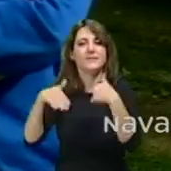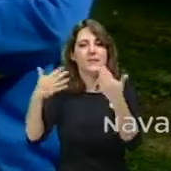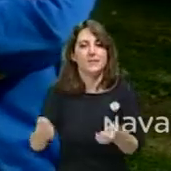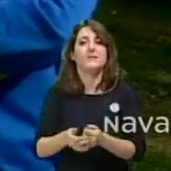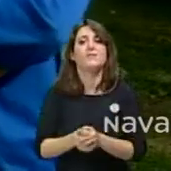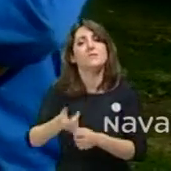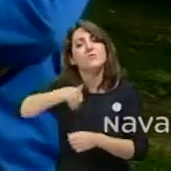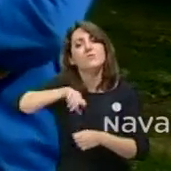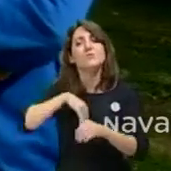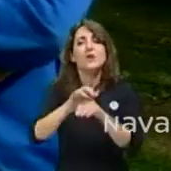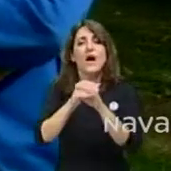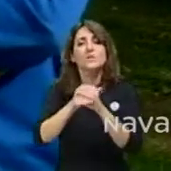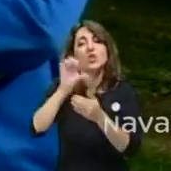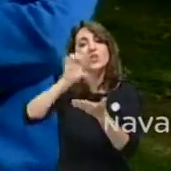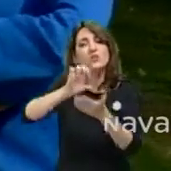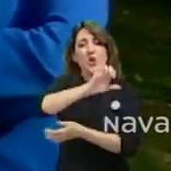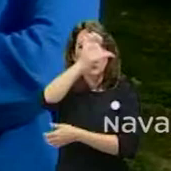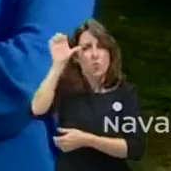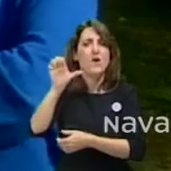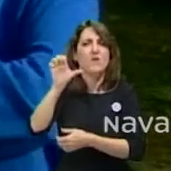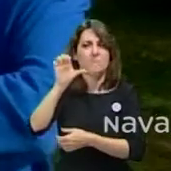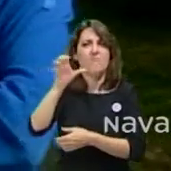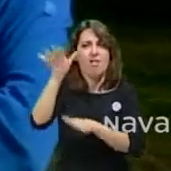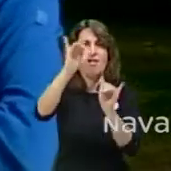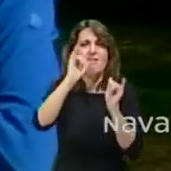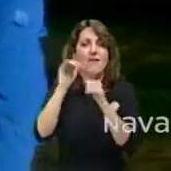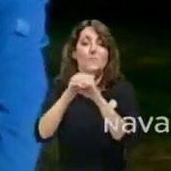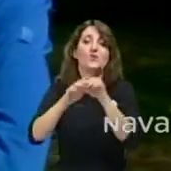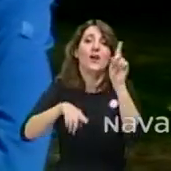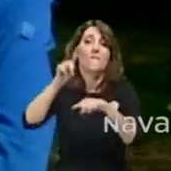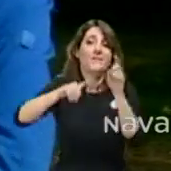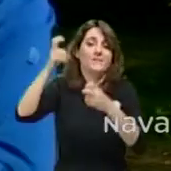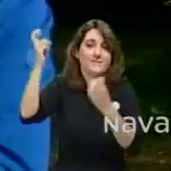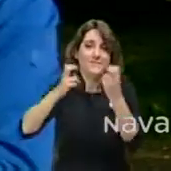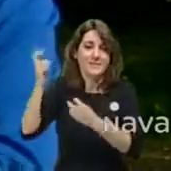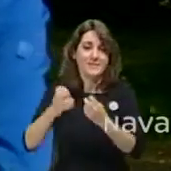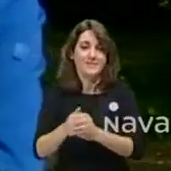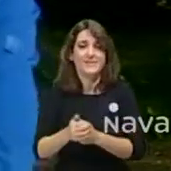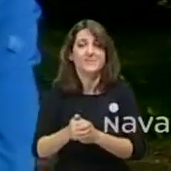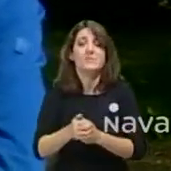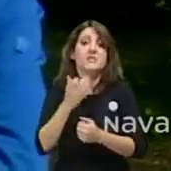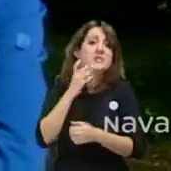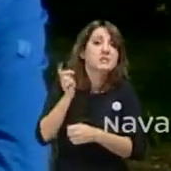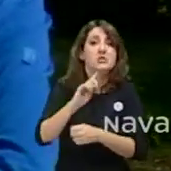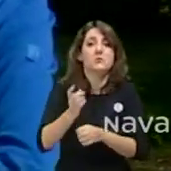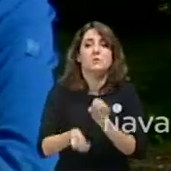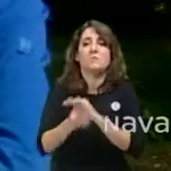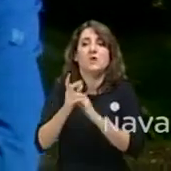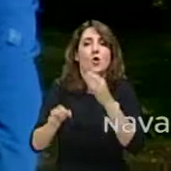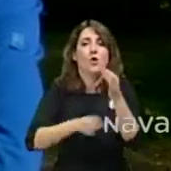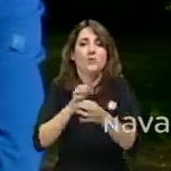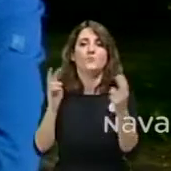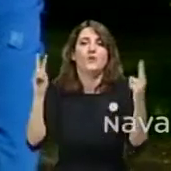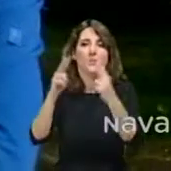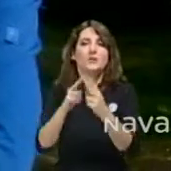amigos en todo Centro Europa y de vez en cuando pues aparecen por aquí. Y si no, pues organizamos algún encuentro y